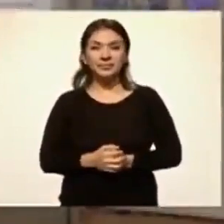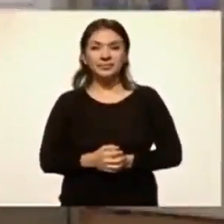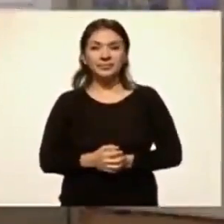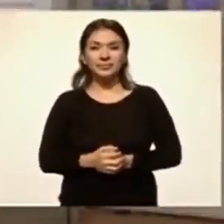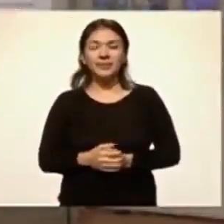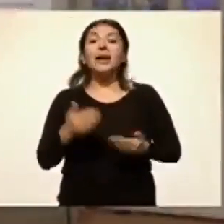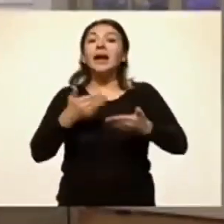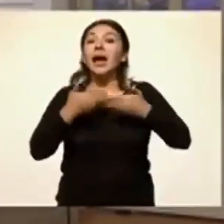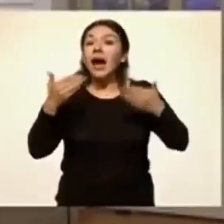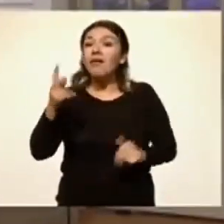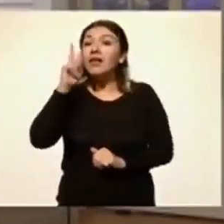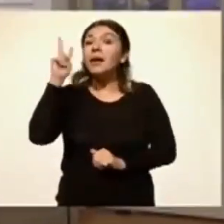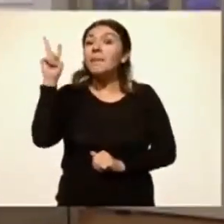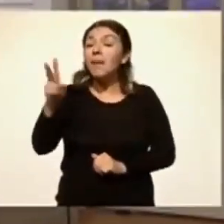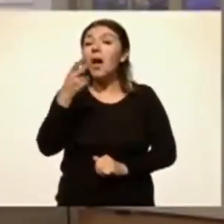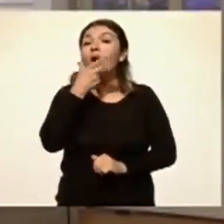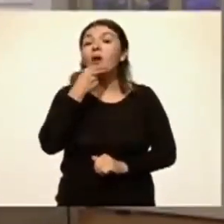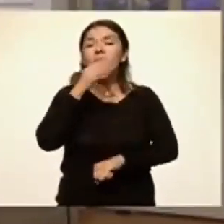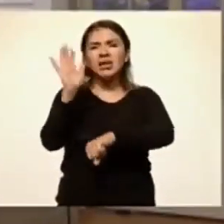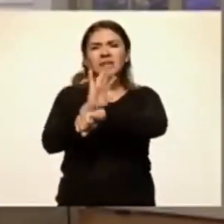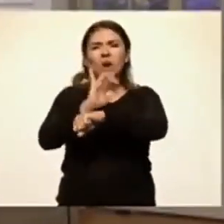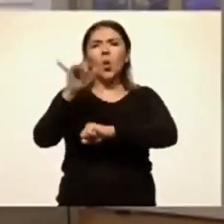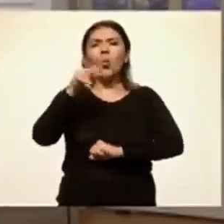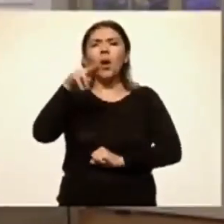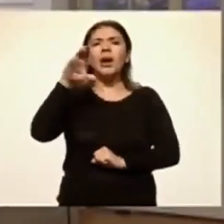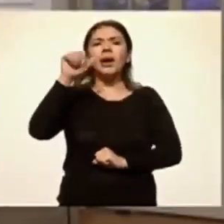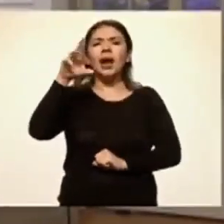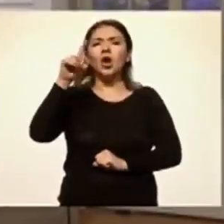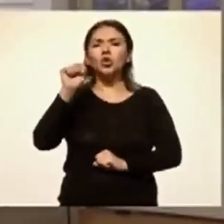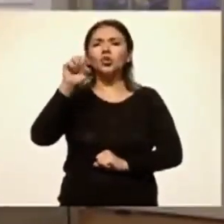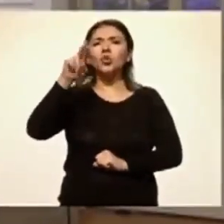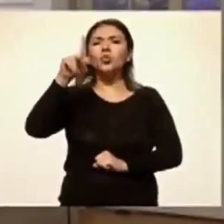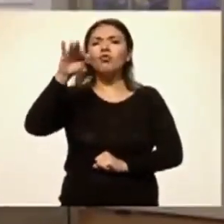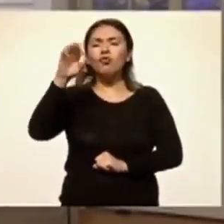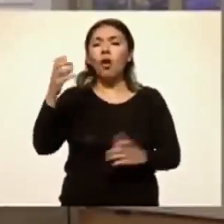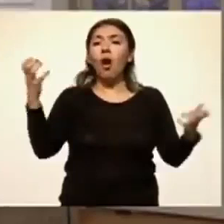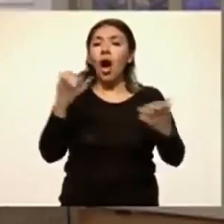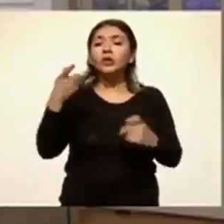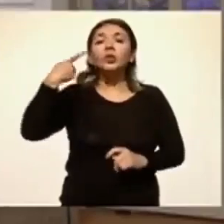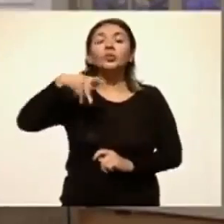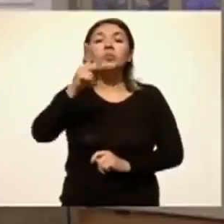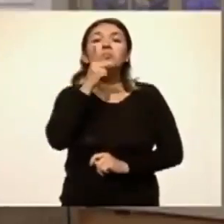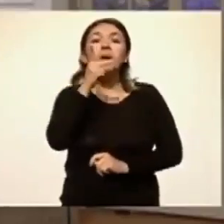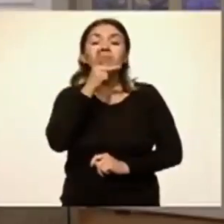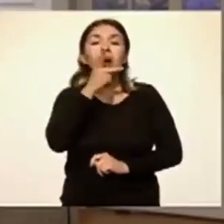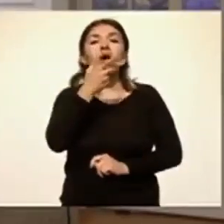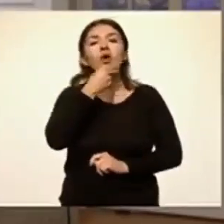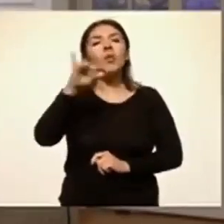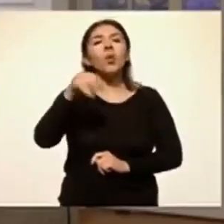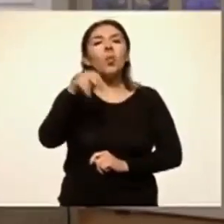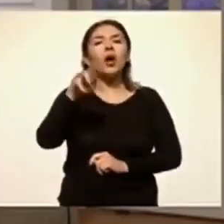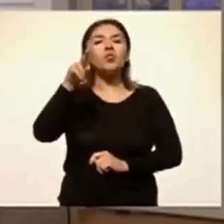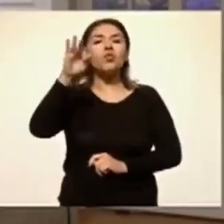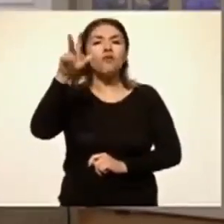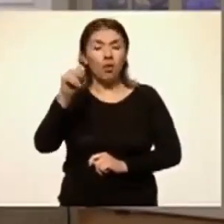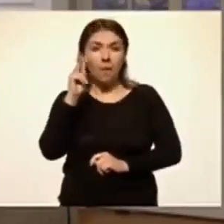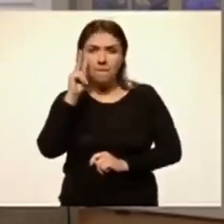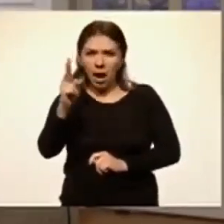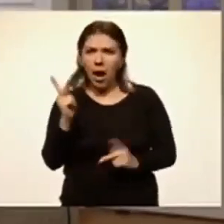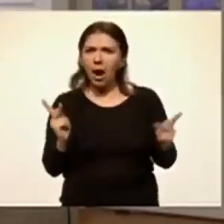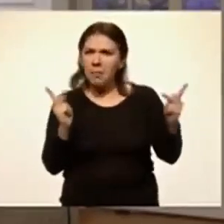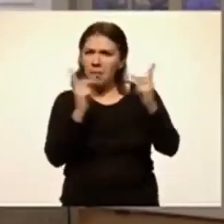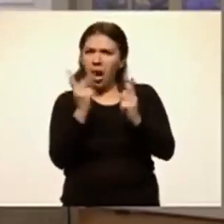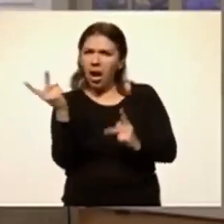Ahora mira la descripción que el cineasta Juan Carlos Rulfo realiza sobre su padre, Juan Rulfo. Fíjate cómo el parentesco entre